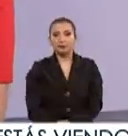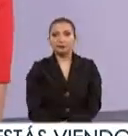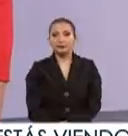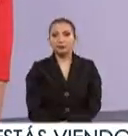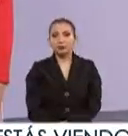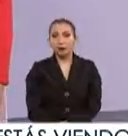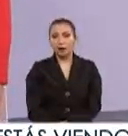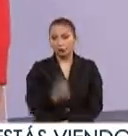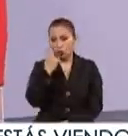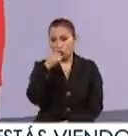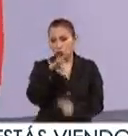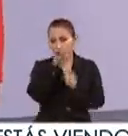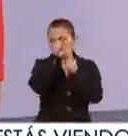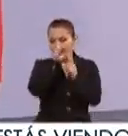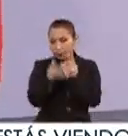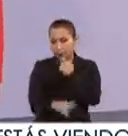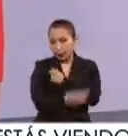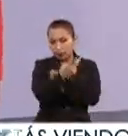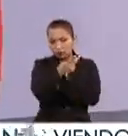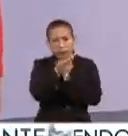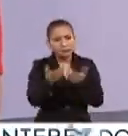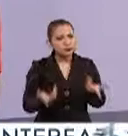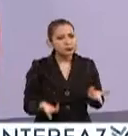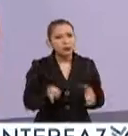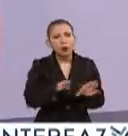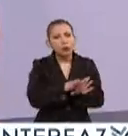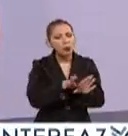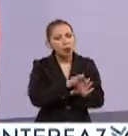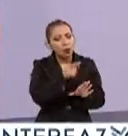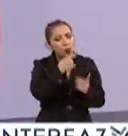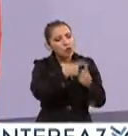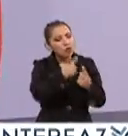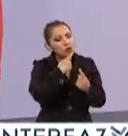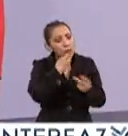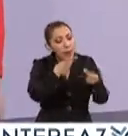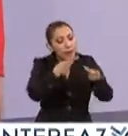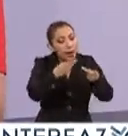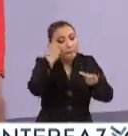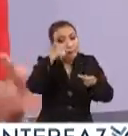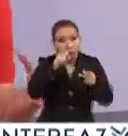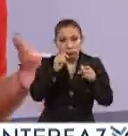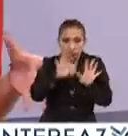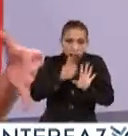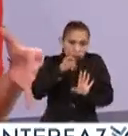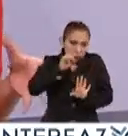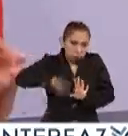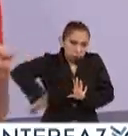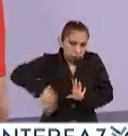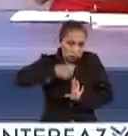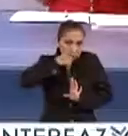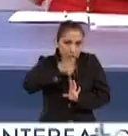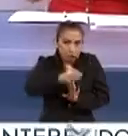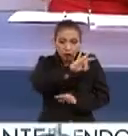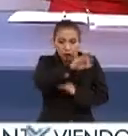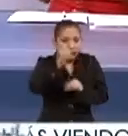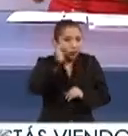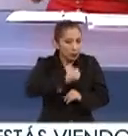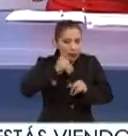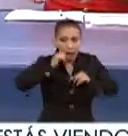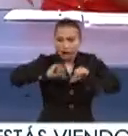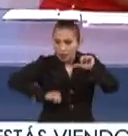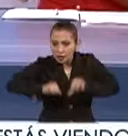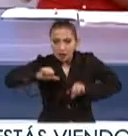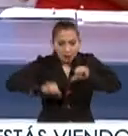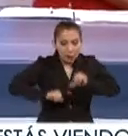aspecto yo quisiera preguntarle, maestro, ¿cómo se prepara la Cruz Roja para atender? Porque, bueno, como usted bien lo menciona, todo el tiempo están en